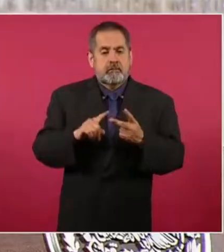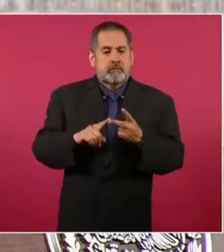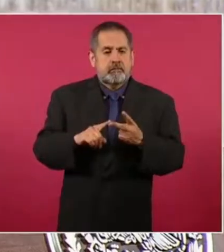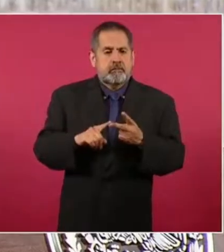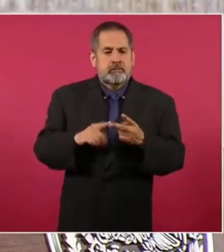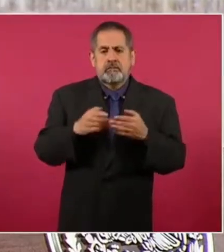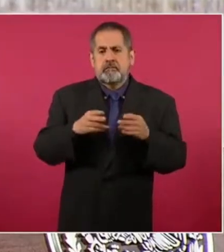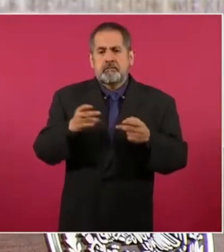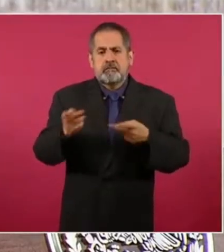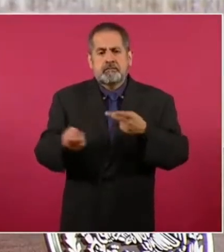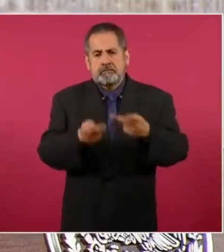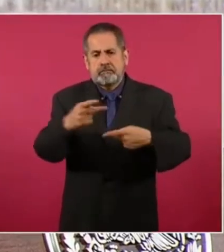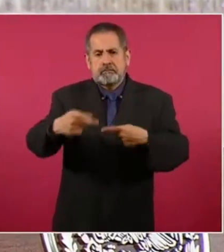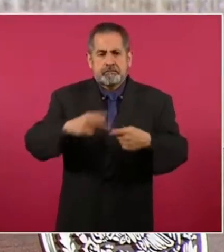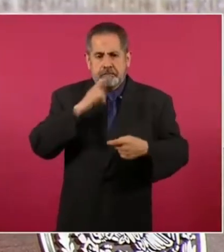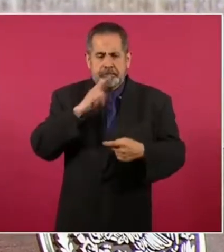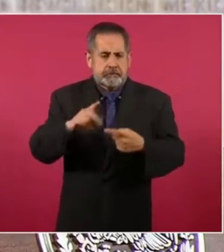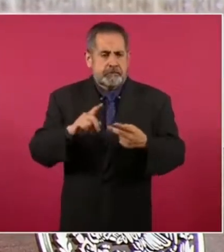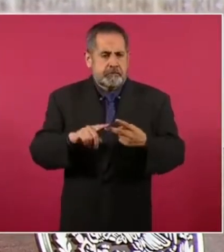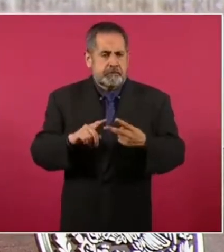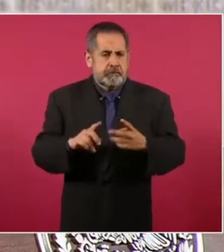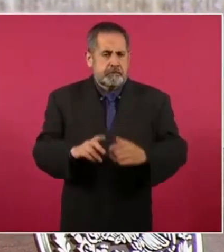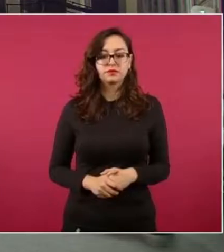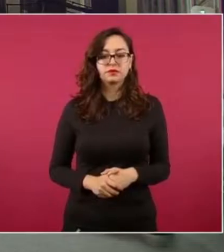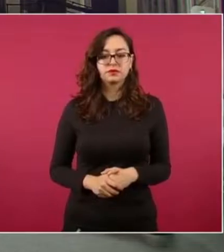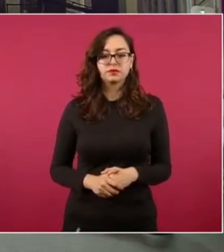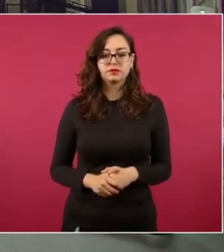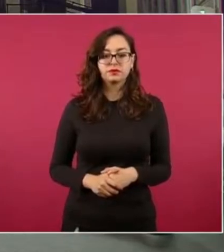abrimos para preguntas y respuestas.